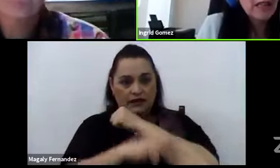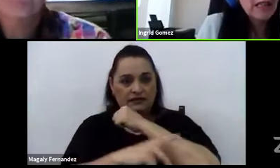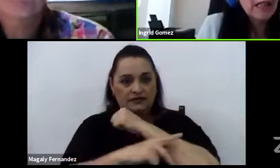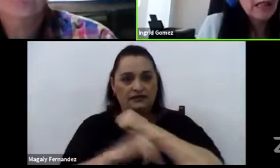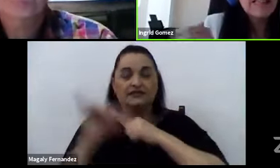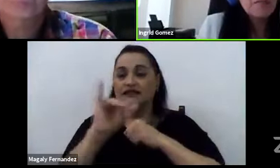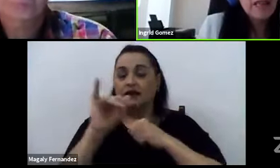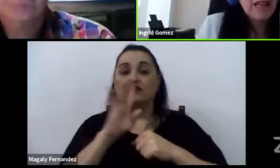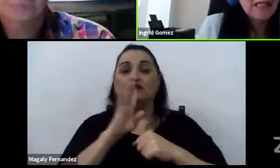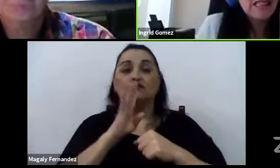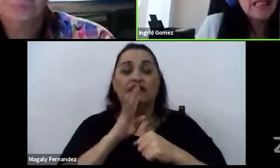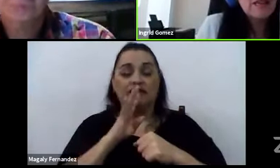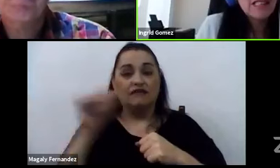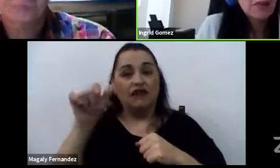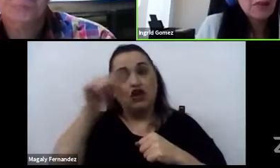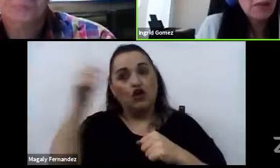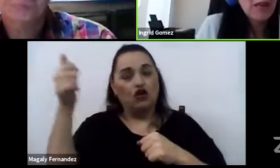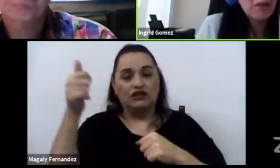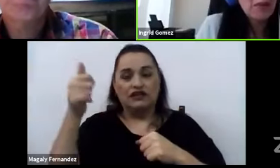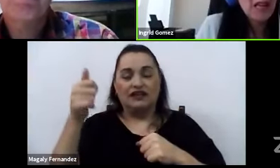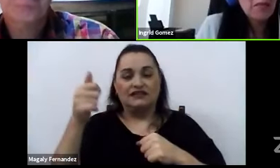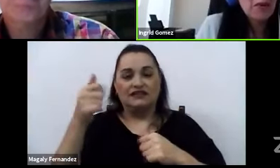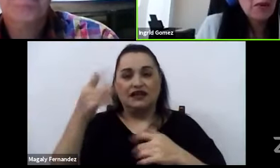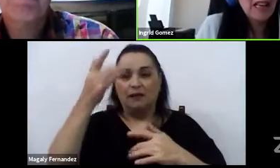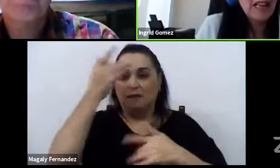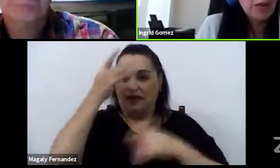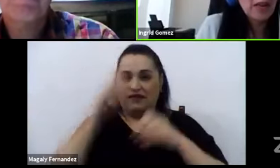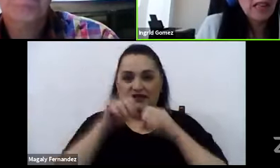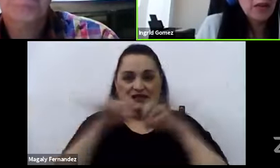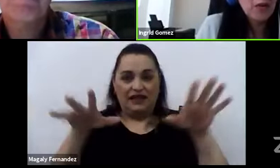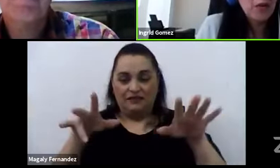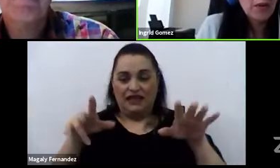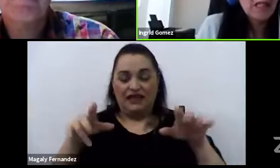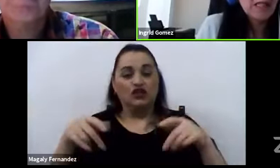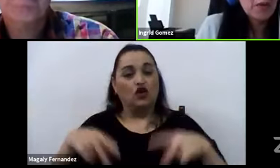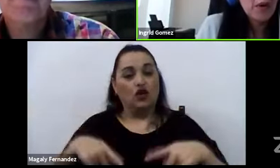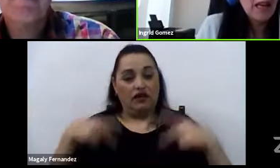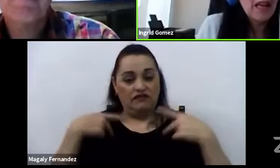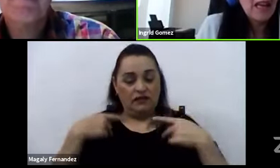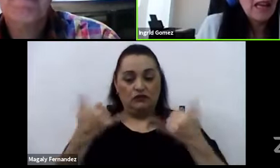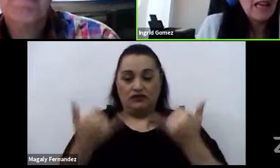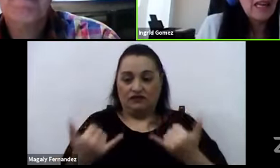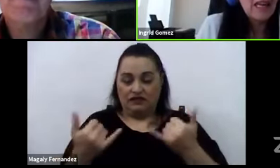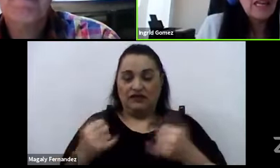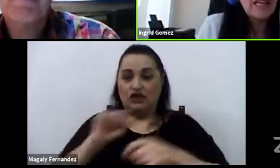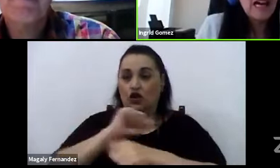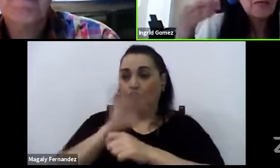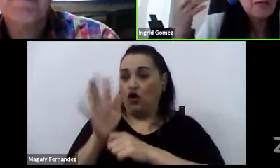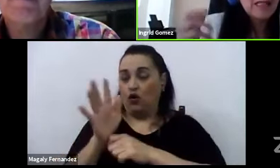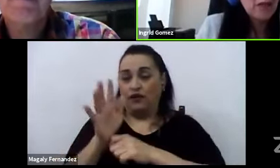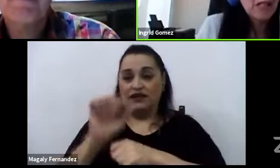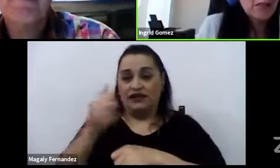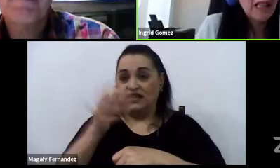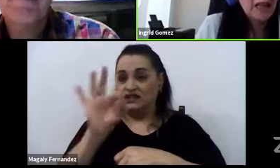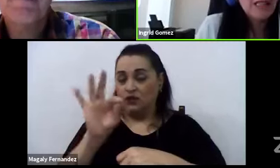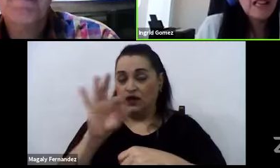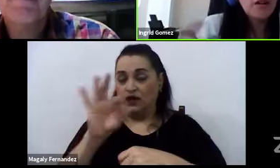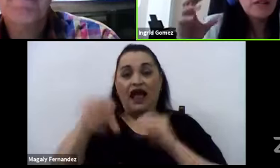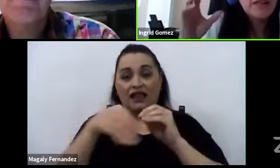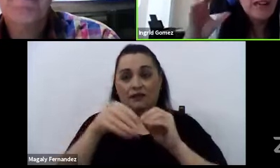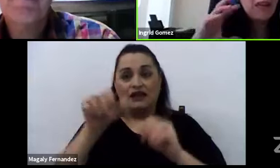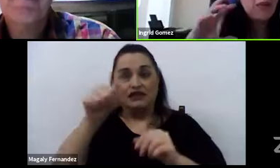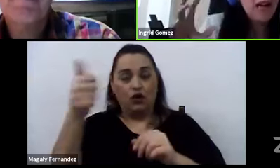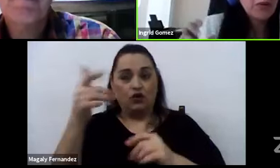de otras pandemias y lo que estamos viviendo, por ejemplo, en la actualidad con COVID-19, además de otras pandemias